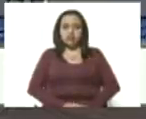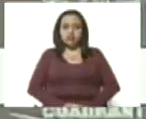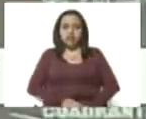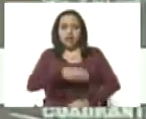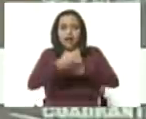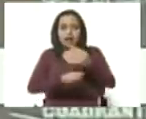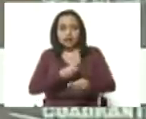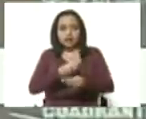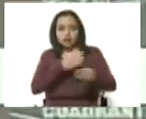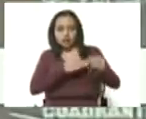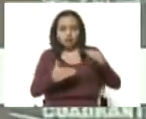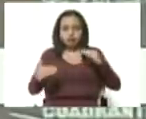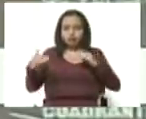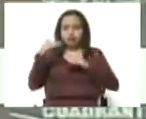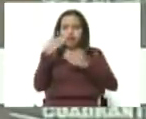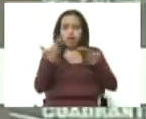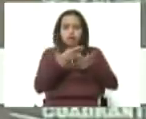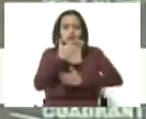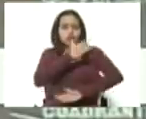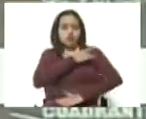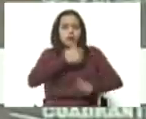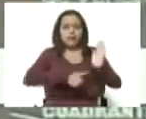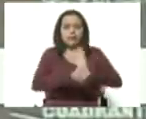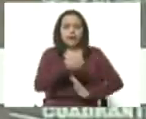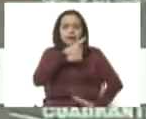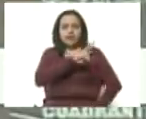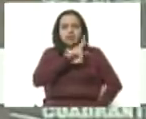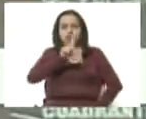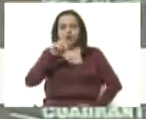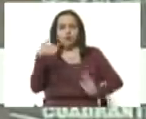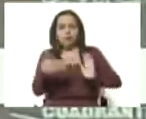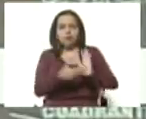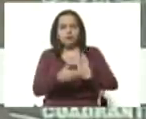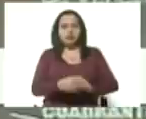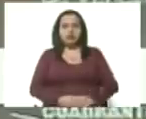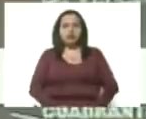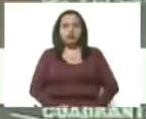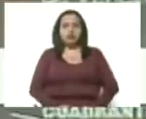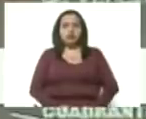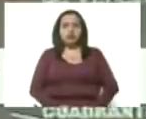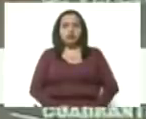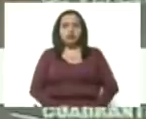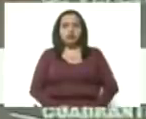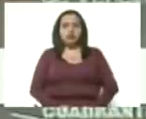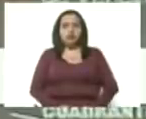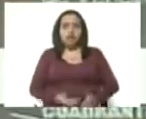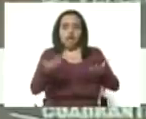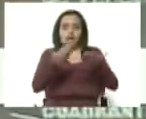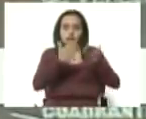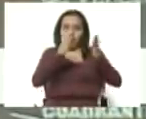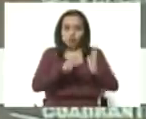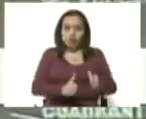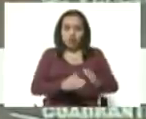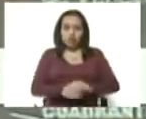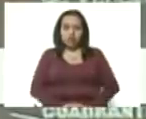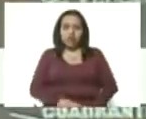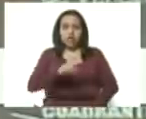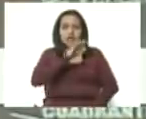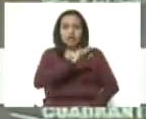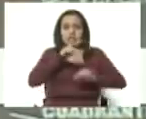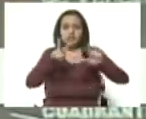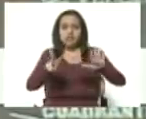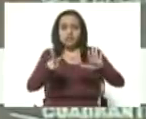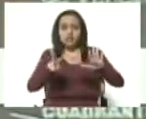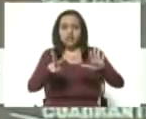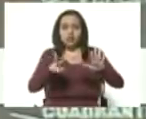licenciatura. Tenemos más de 31.000 matrícula activa en 37 núcleos a